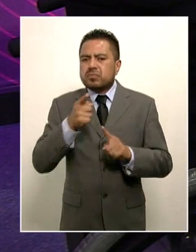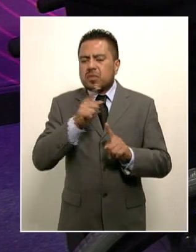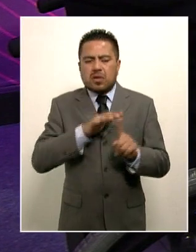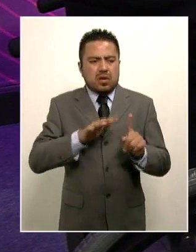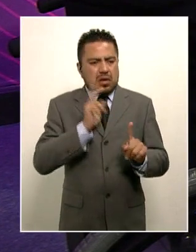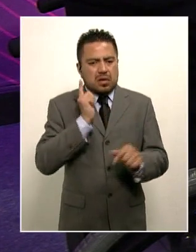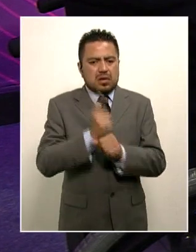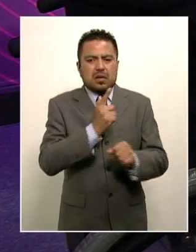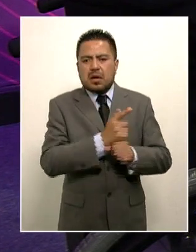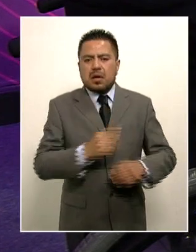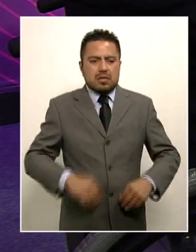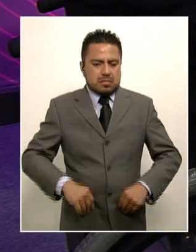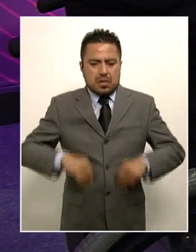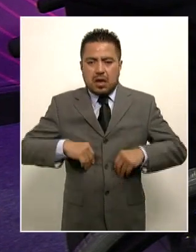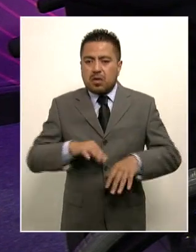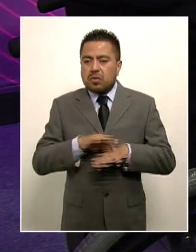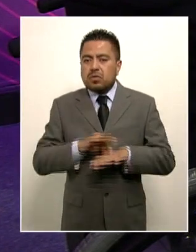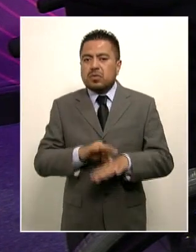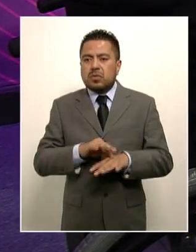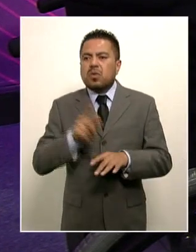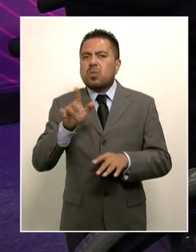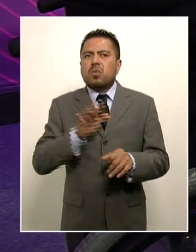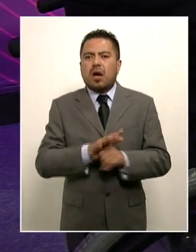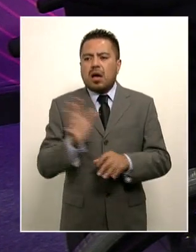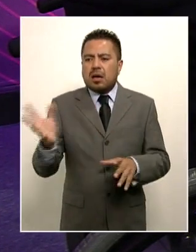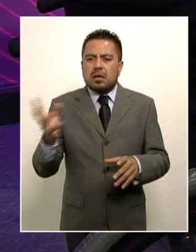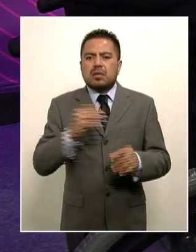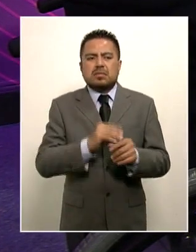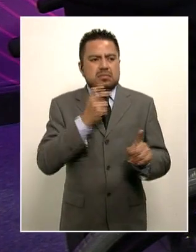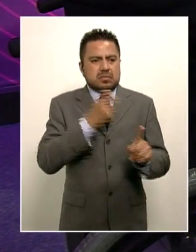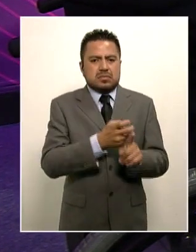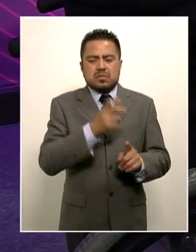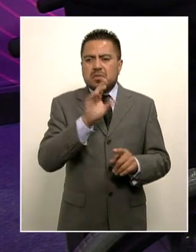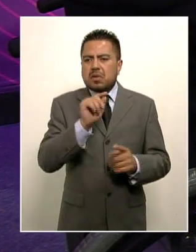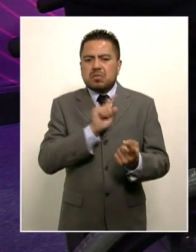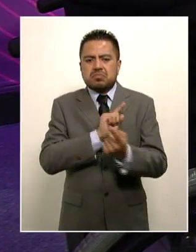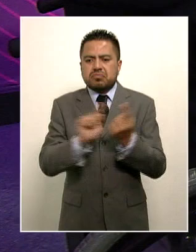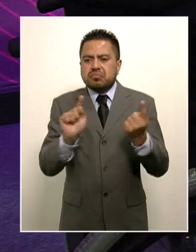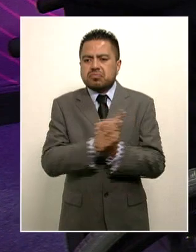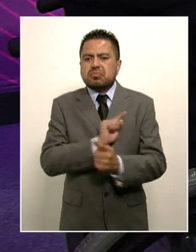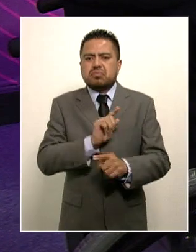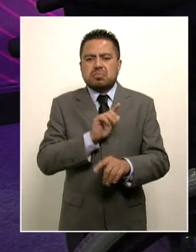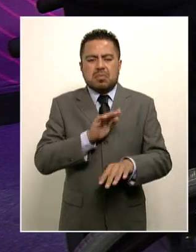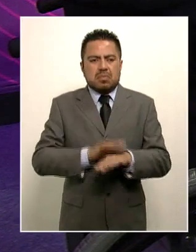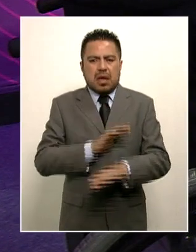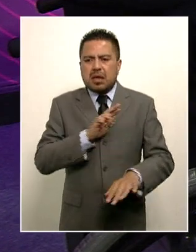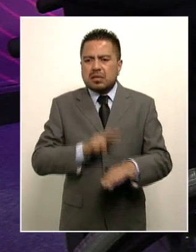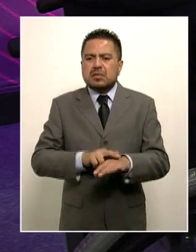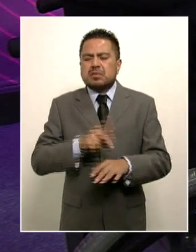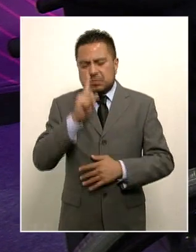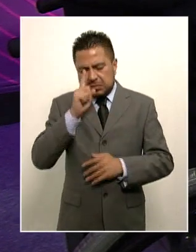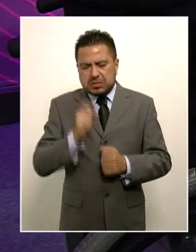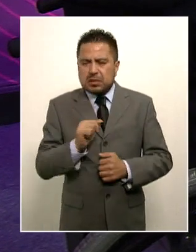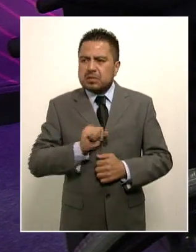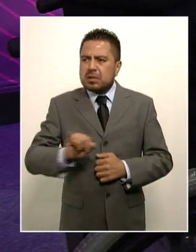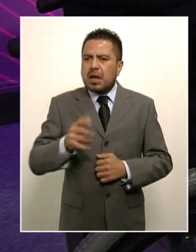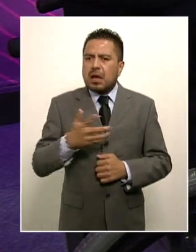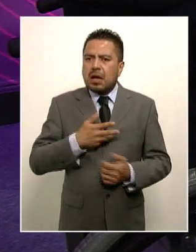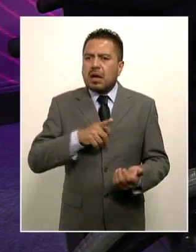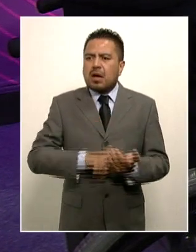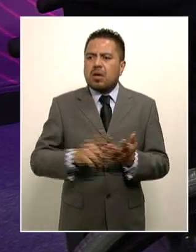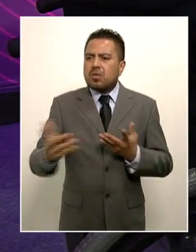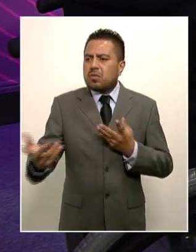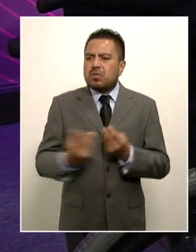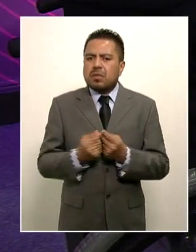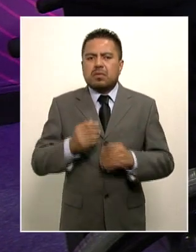y lo que tú viviste y también a qué atribuyes que tú no hayas enfrentado tantas. Seguro sí las has enfrentado, las hemos visto